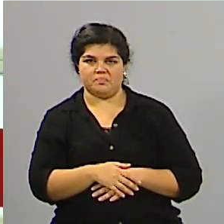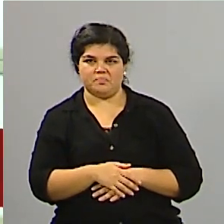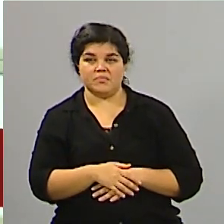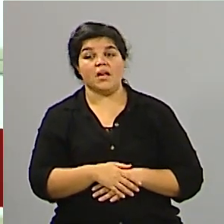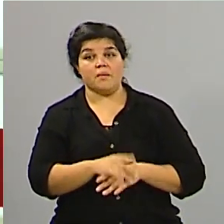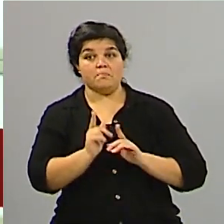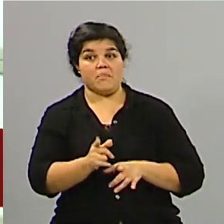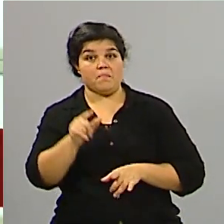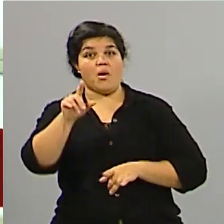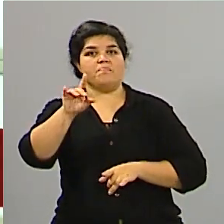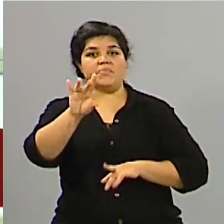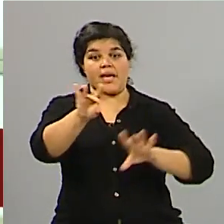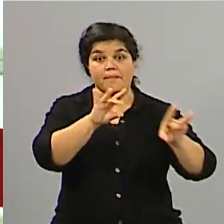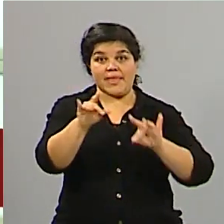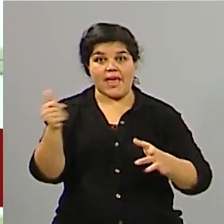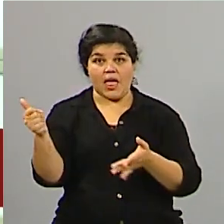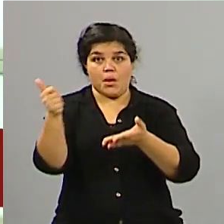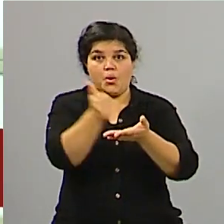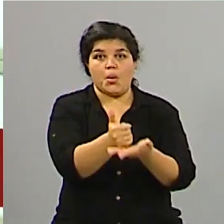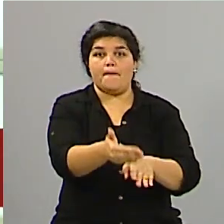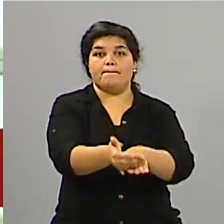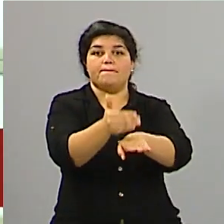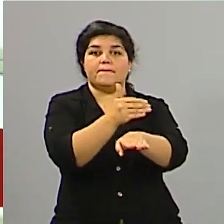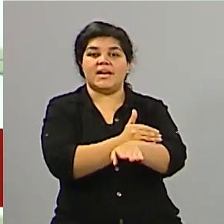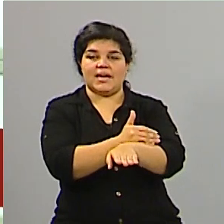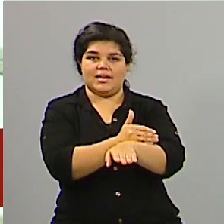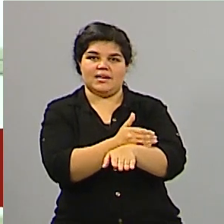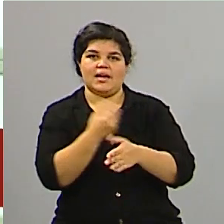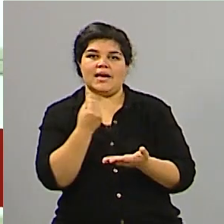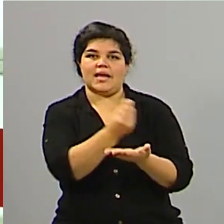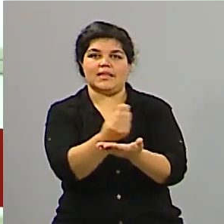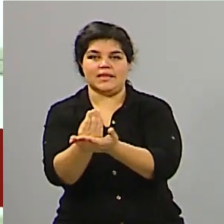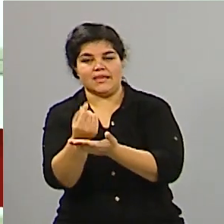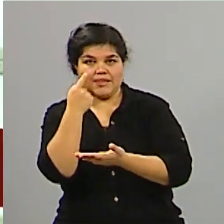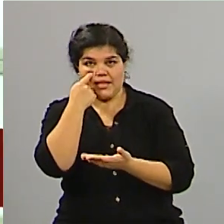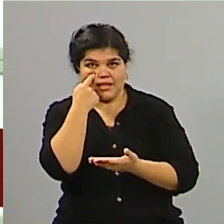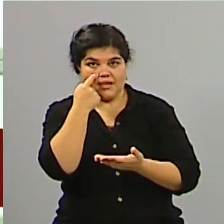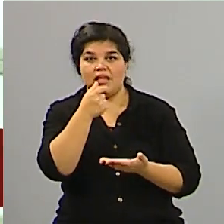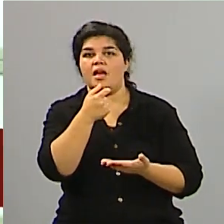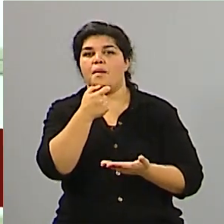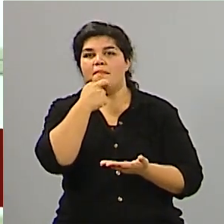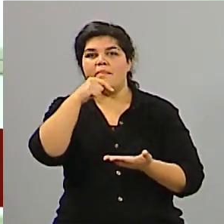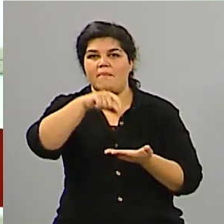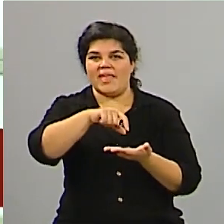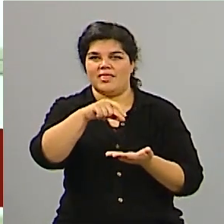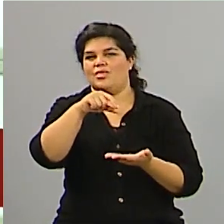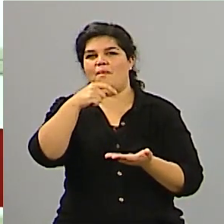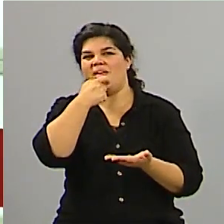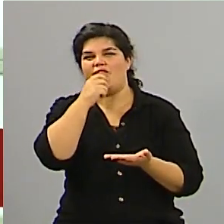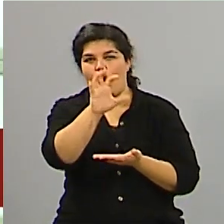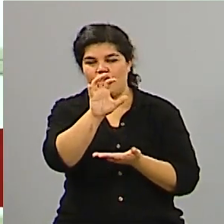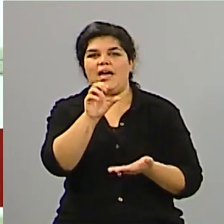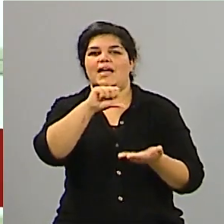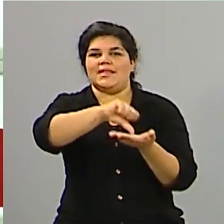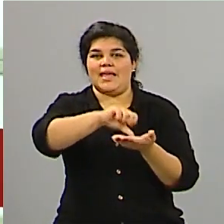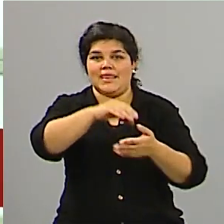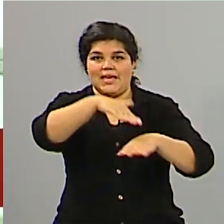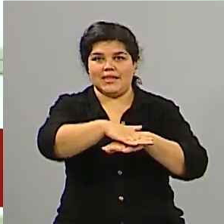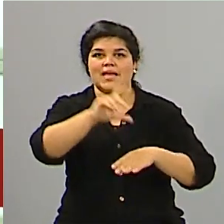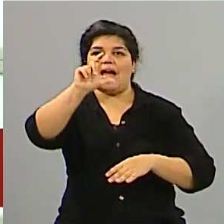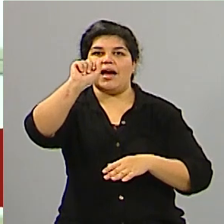las notas que vamos emitiendo aquí en el 30 de la TDA. Hoy vamos a estar con invitados en el estudio con un